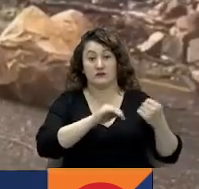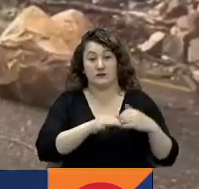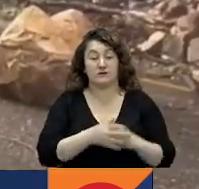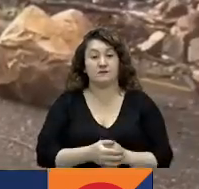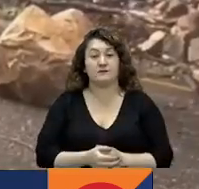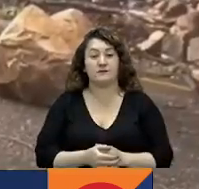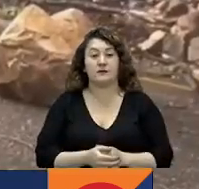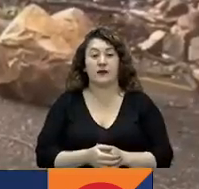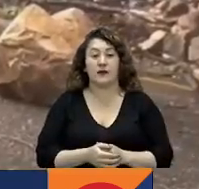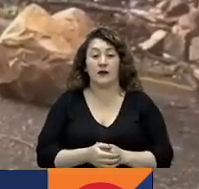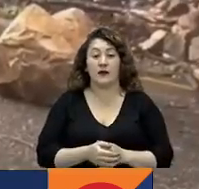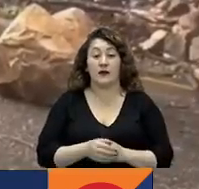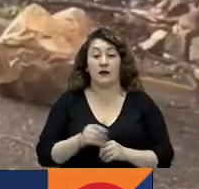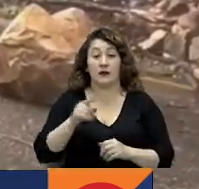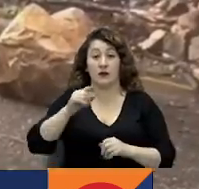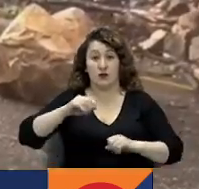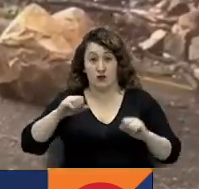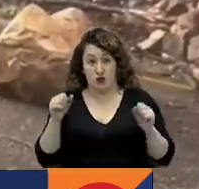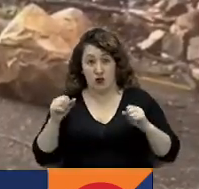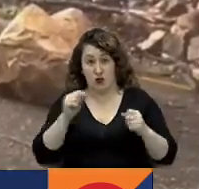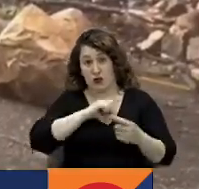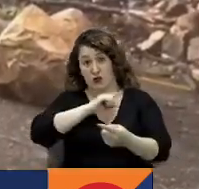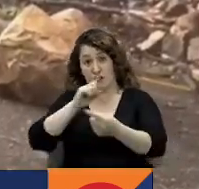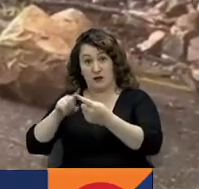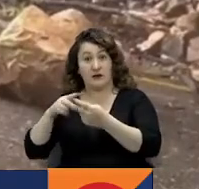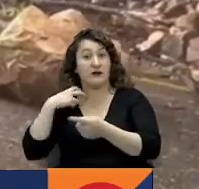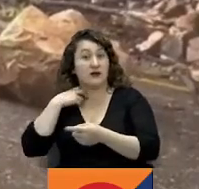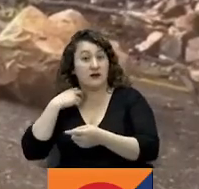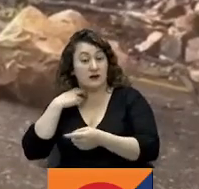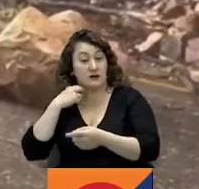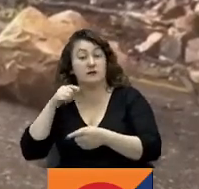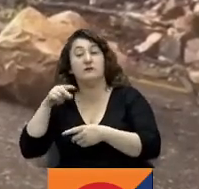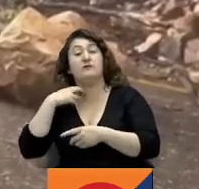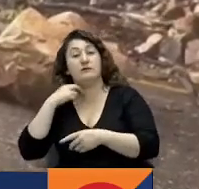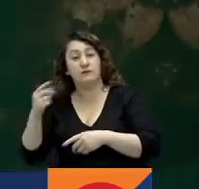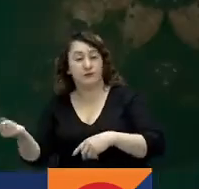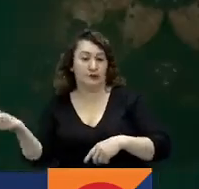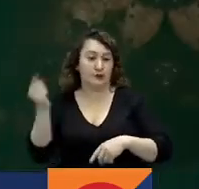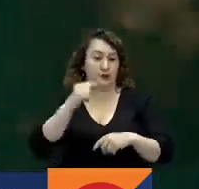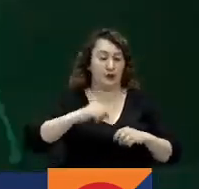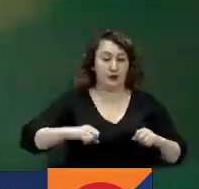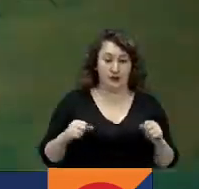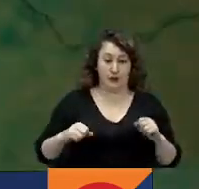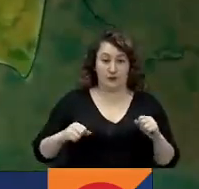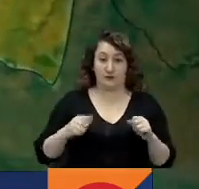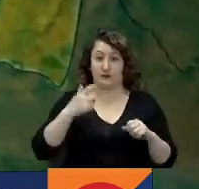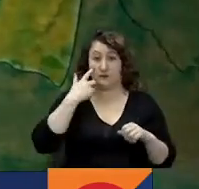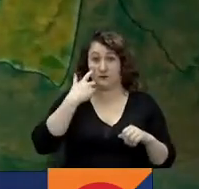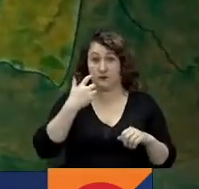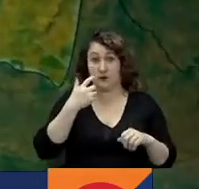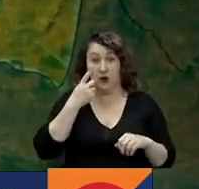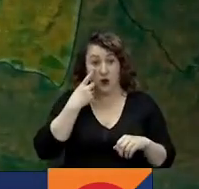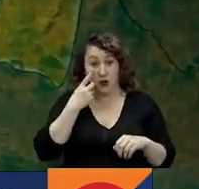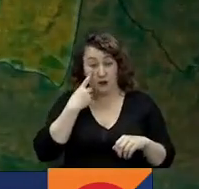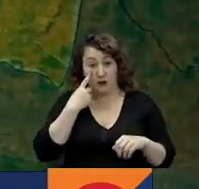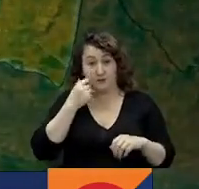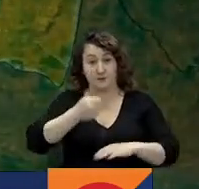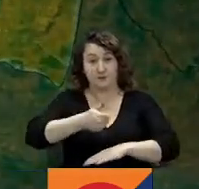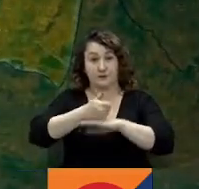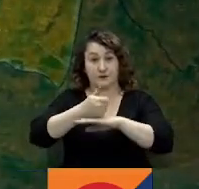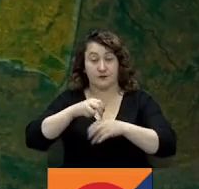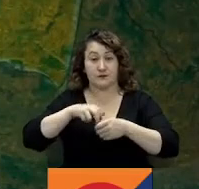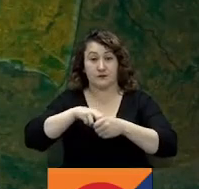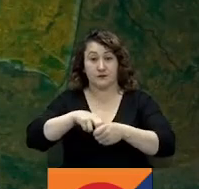que vienen en sentido vial Bogotá-Girardot y Girardot-Bogotá. Cabe resaltar que la Dirección de Tránsito y